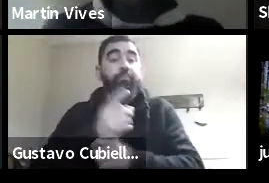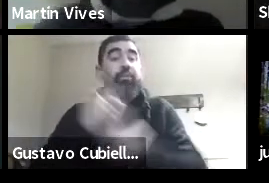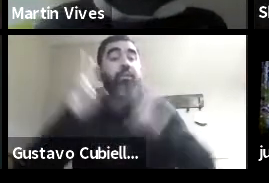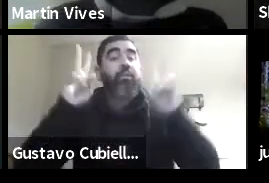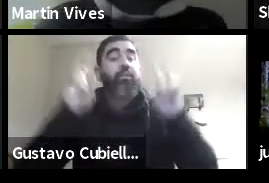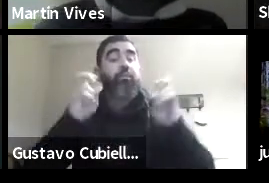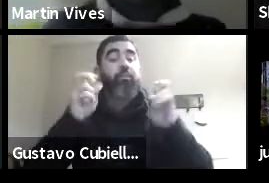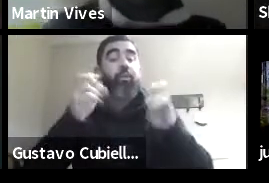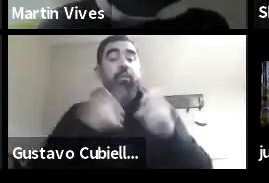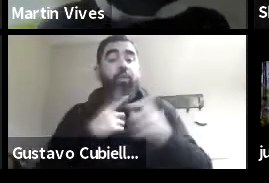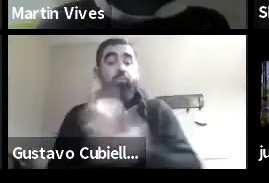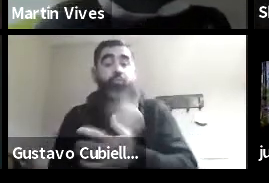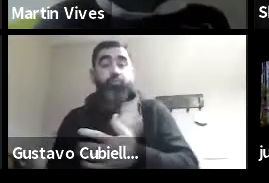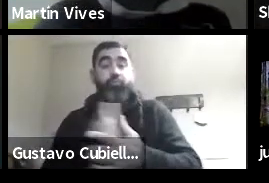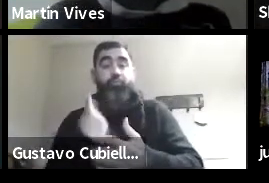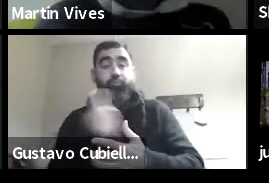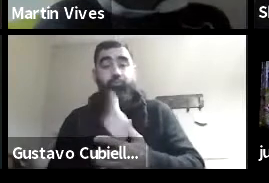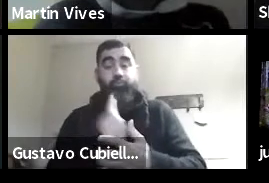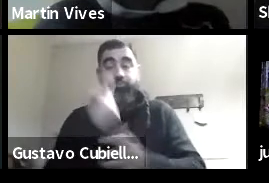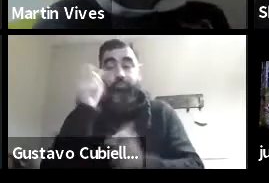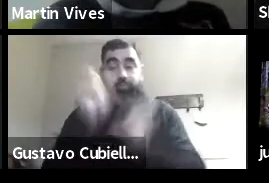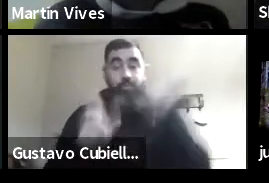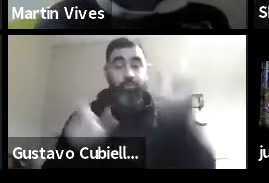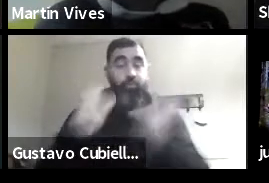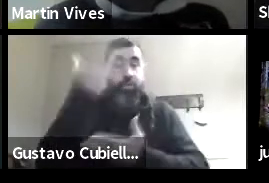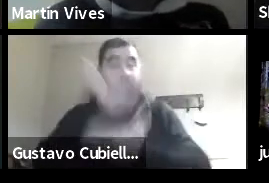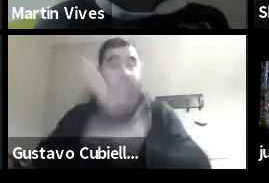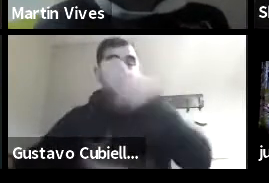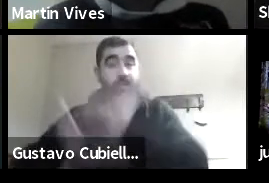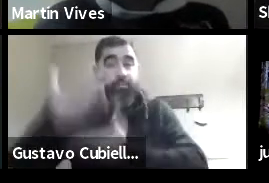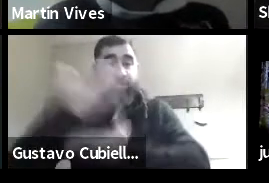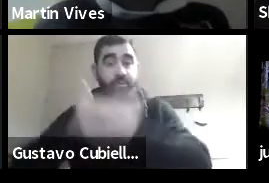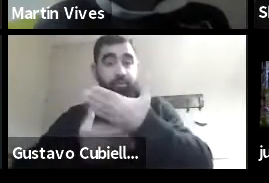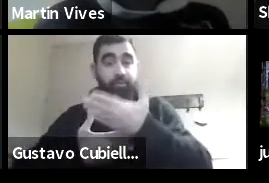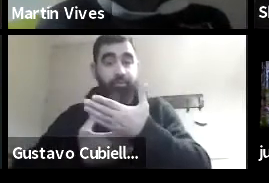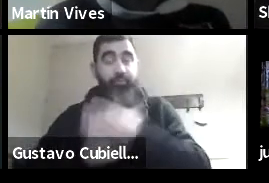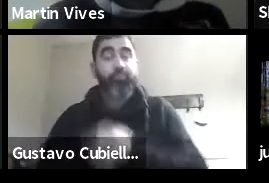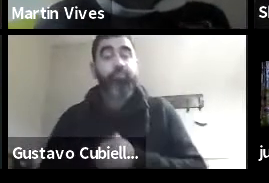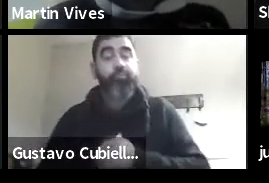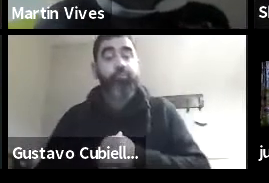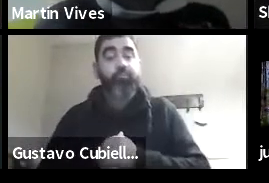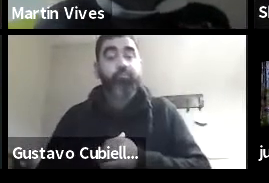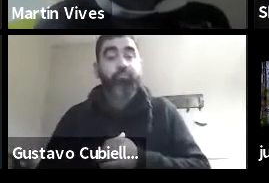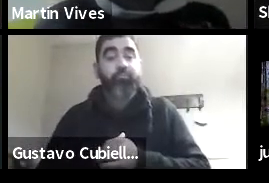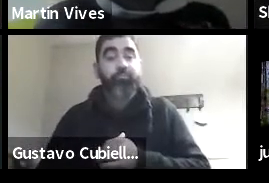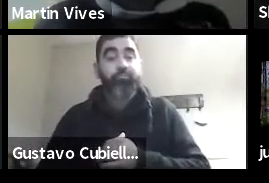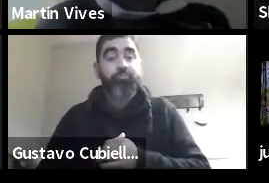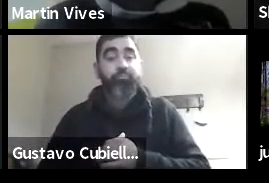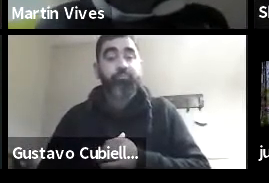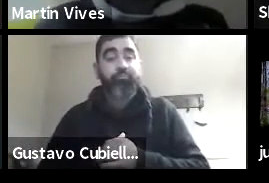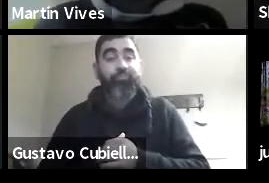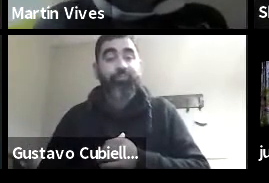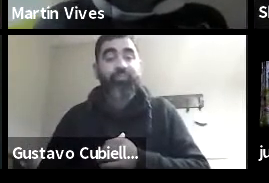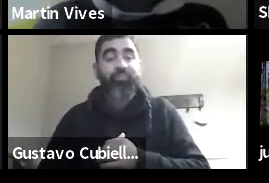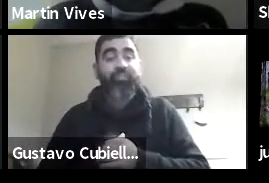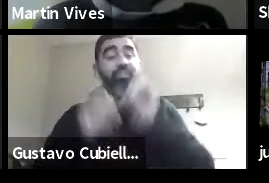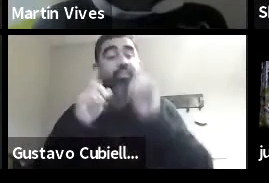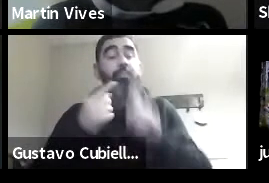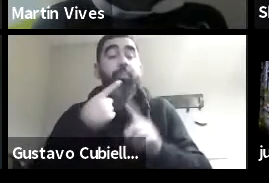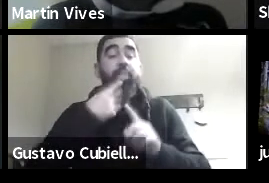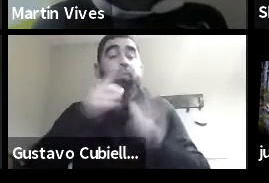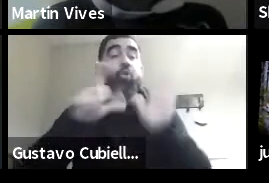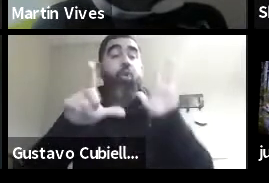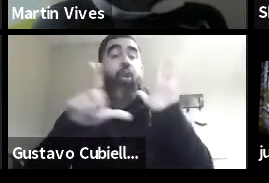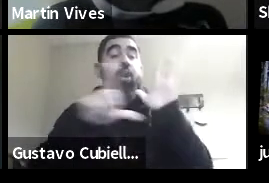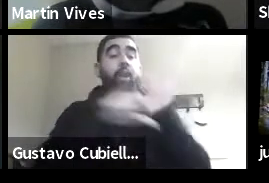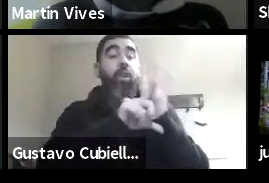que ver con la autonomía de la persona en situación de discapacidad. Y en ese sentido cito la ley propiamente dicha,